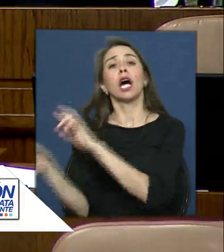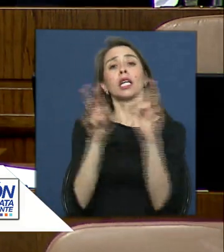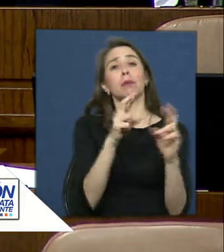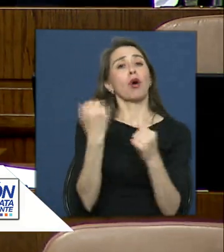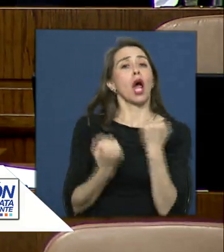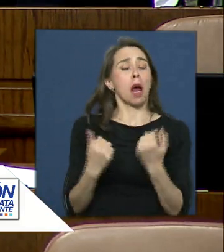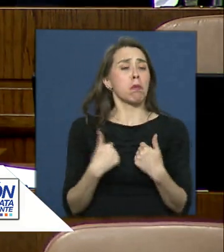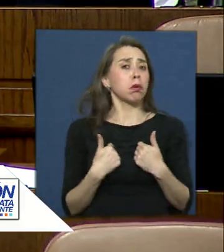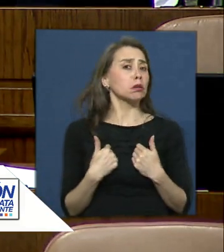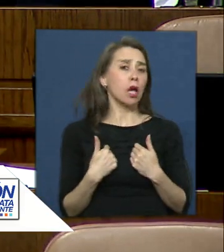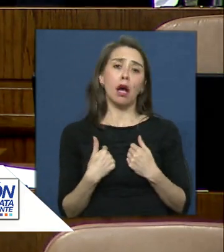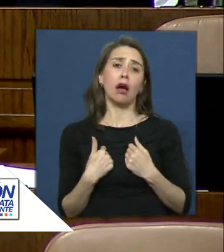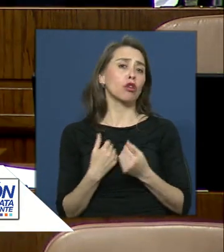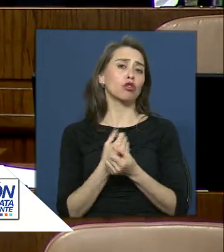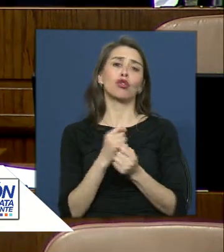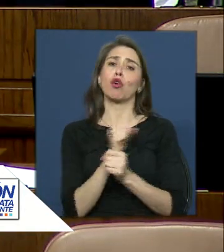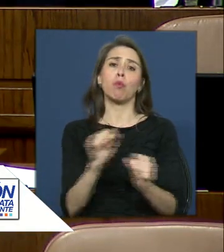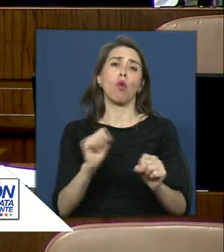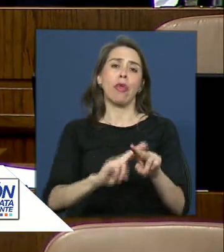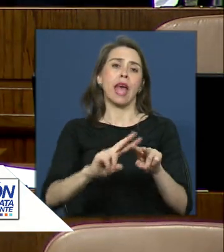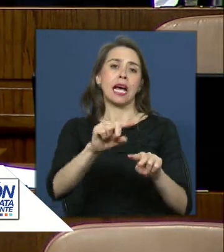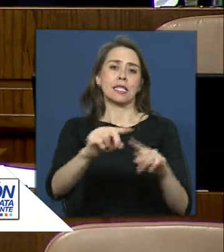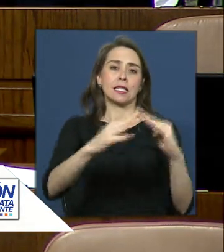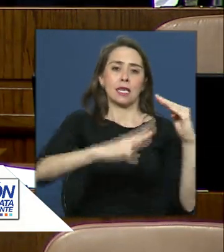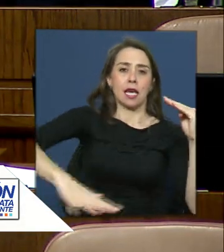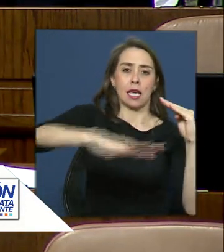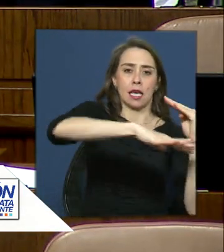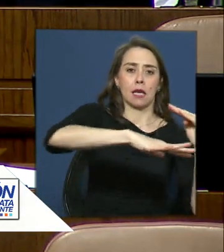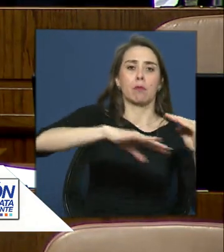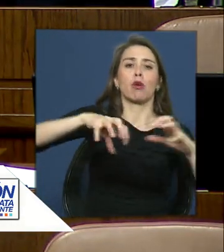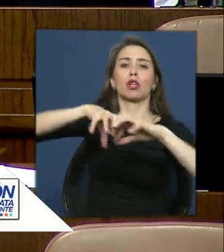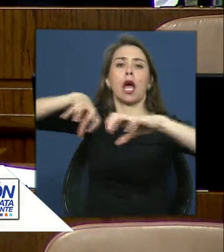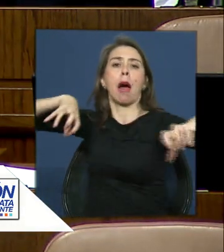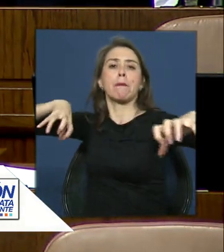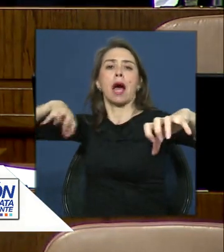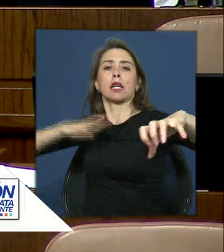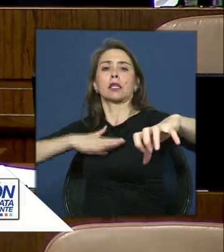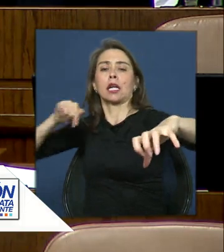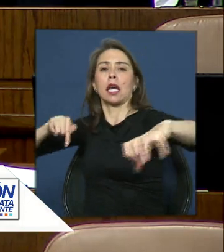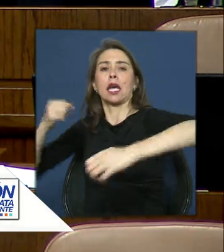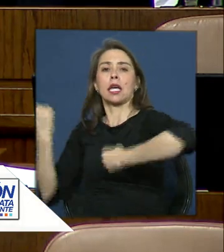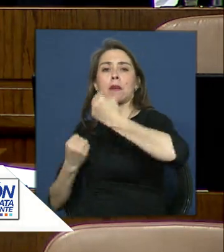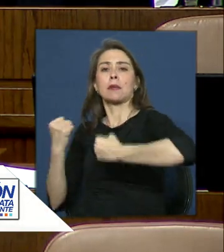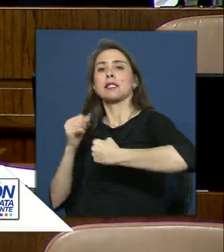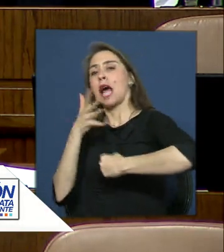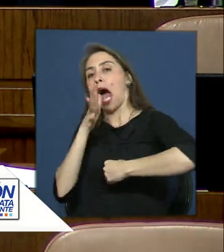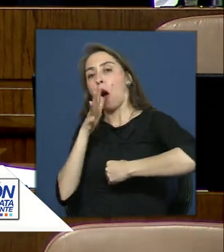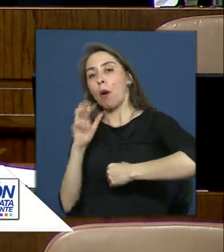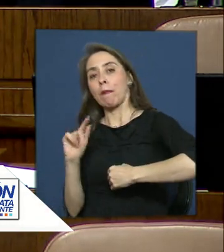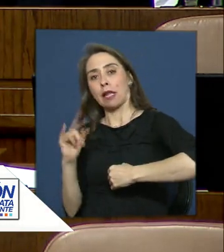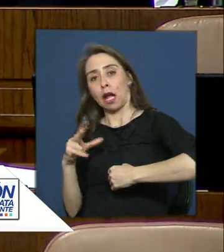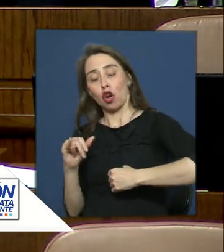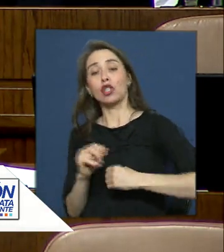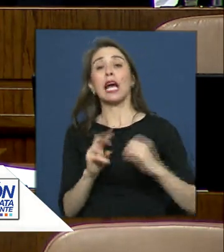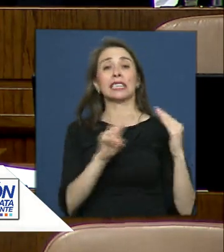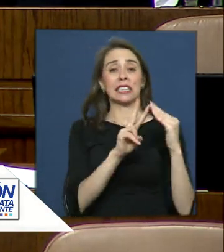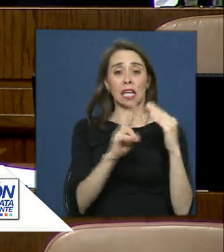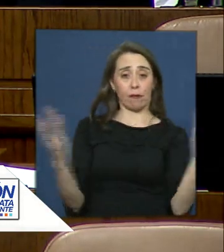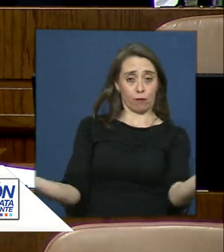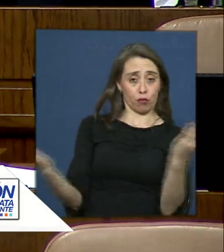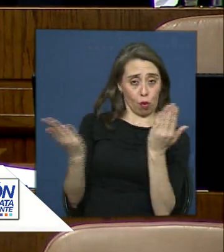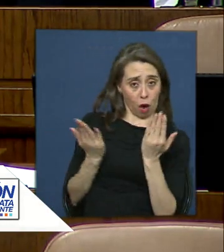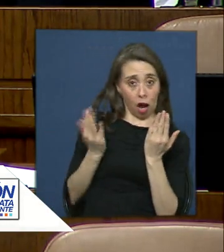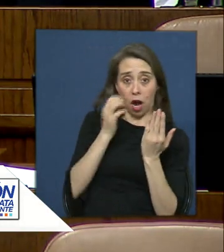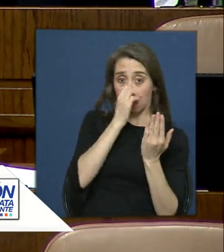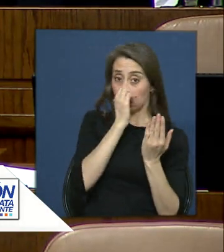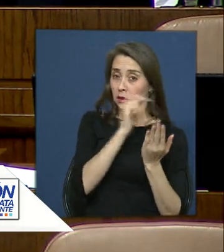no tiene factibilidad en ese sector, puesto que está fuera del área operacional de Aguas Patagonias. El Servio, presidente, es una entidad